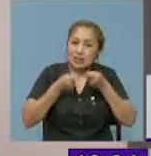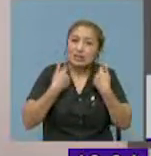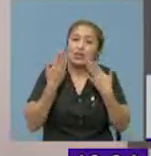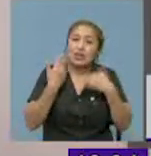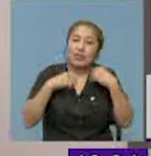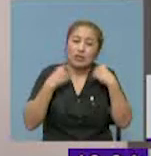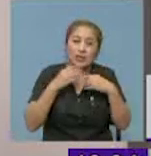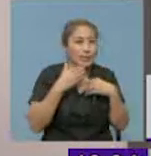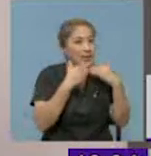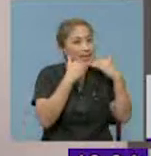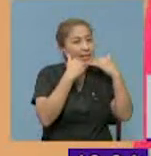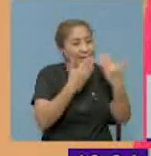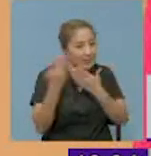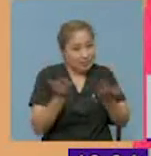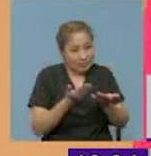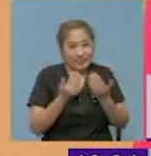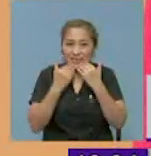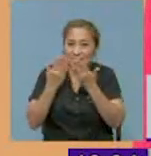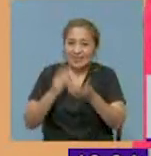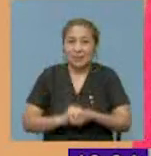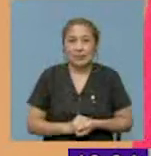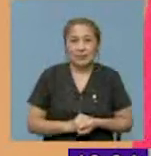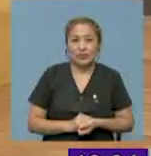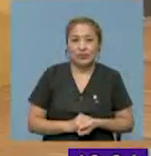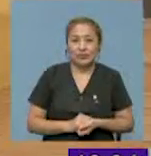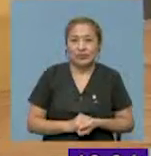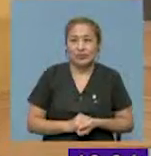sí carmelo el santur aecc no gracias